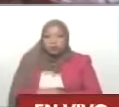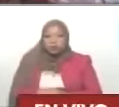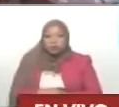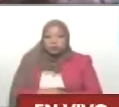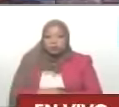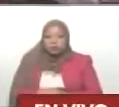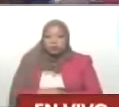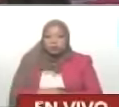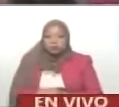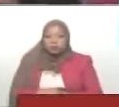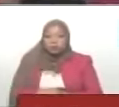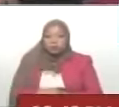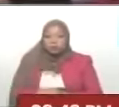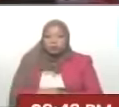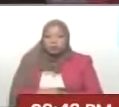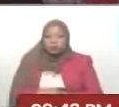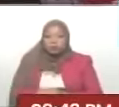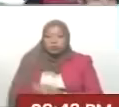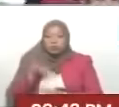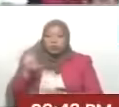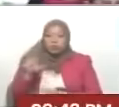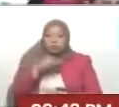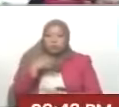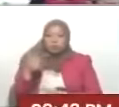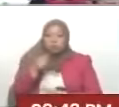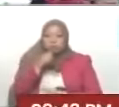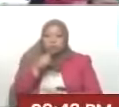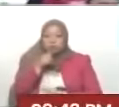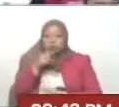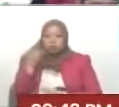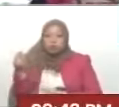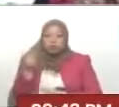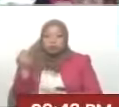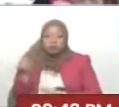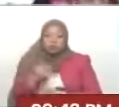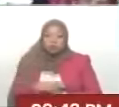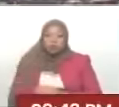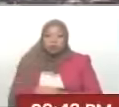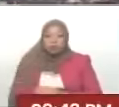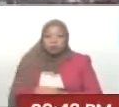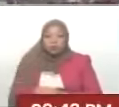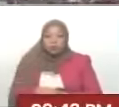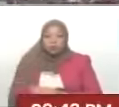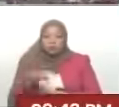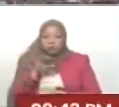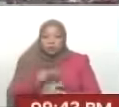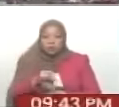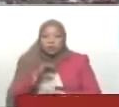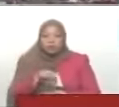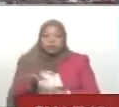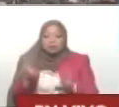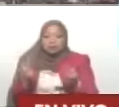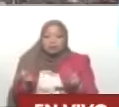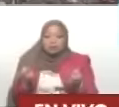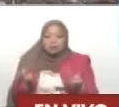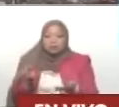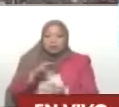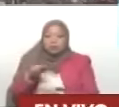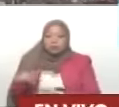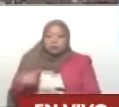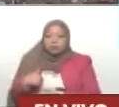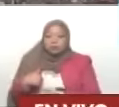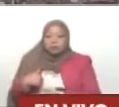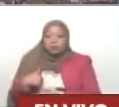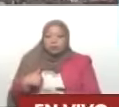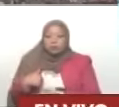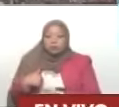que la patria iba a quedar en manos de esta juventud, de las nuevas generaciones. Nunca